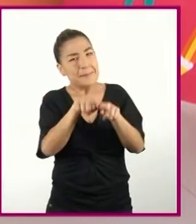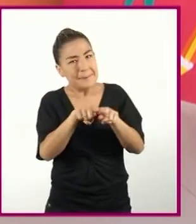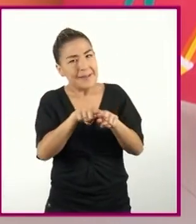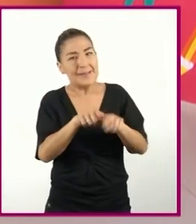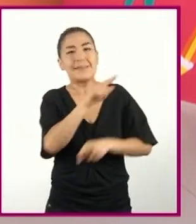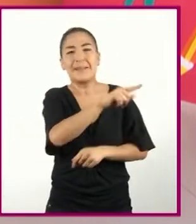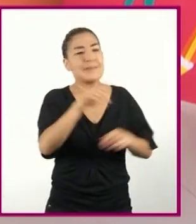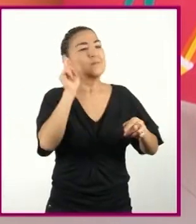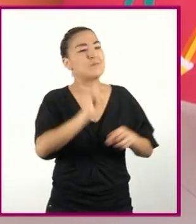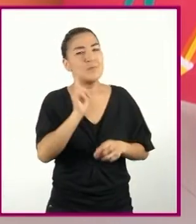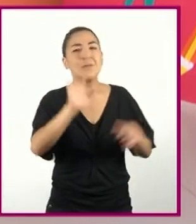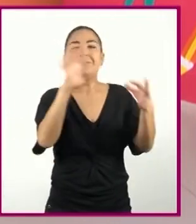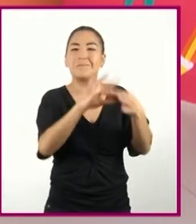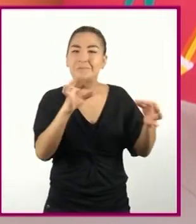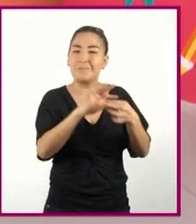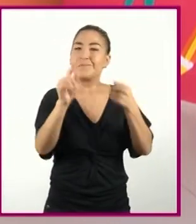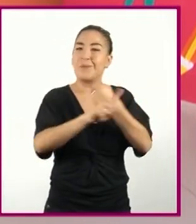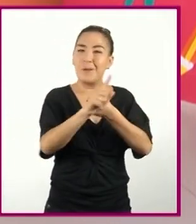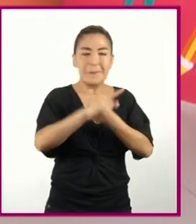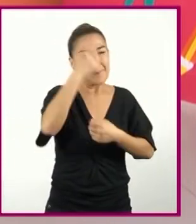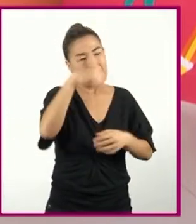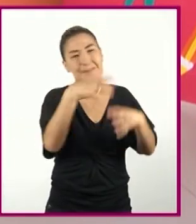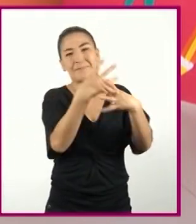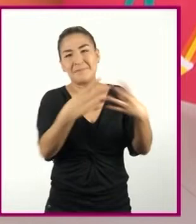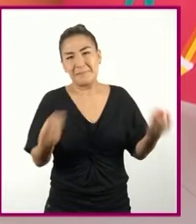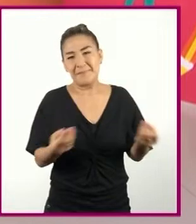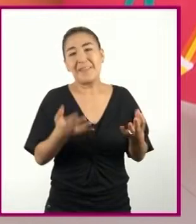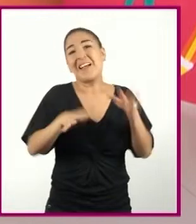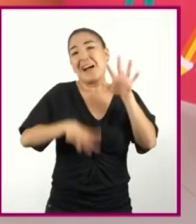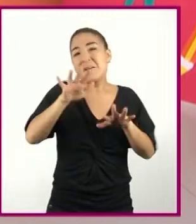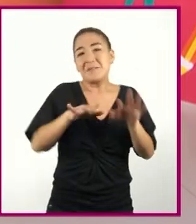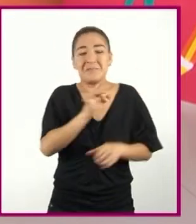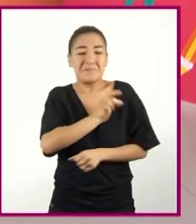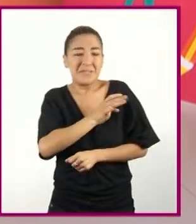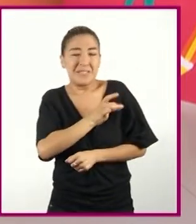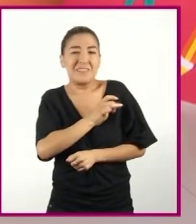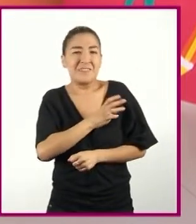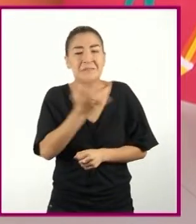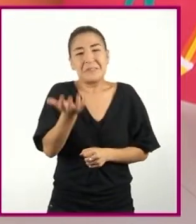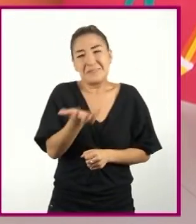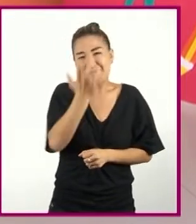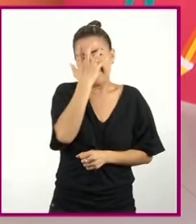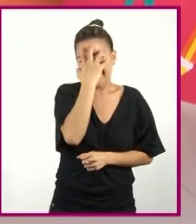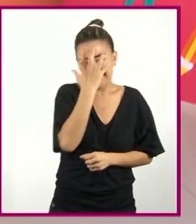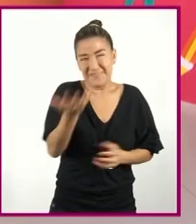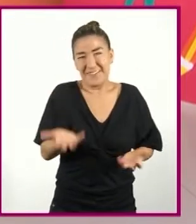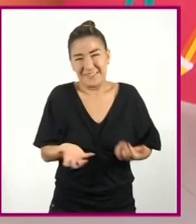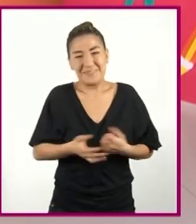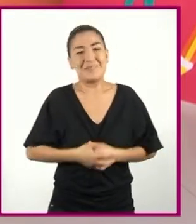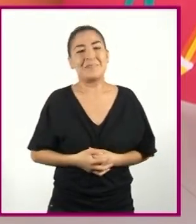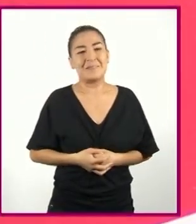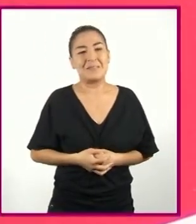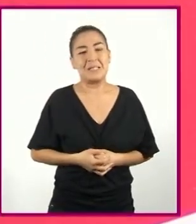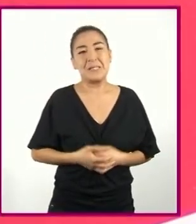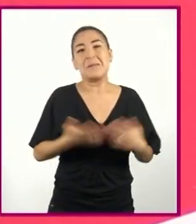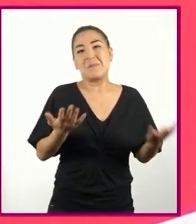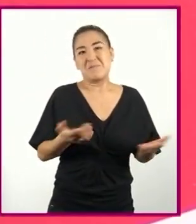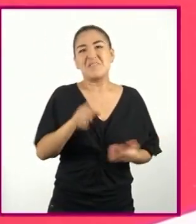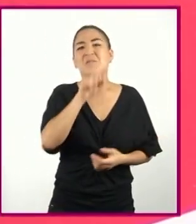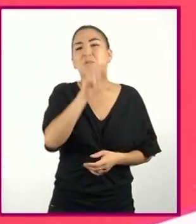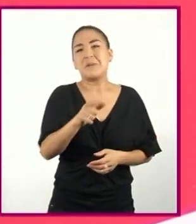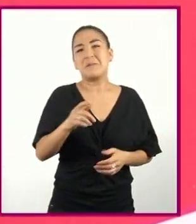a aclarar la situación. Algunas veces por miedo, vergüenza o